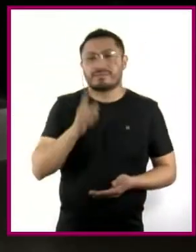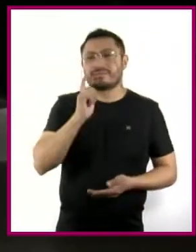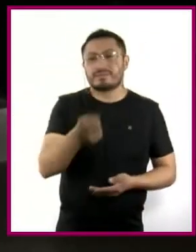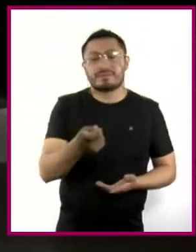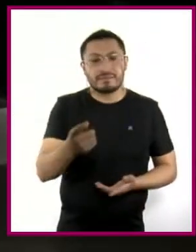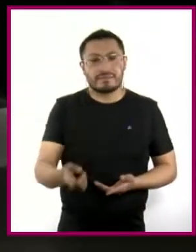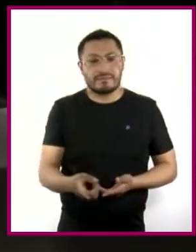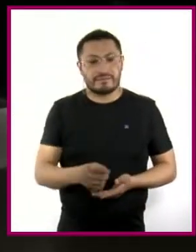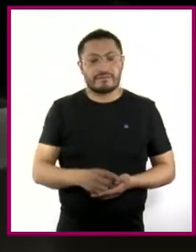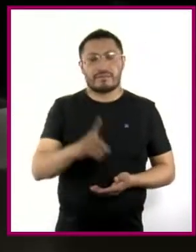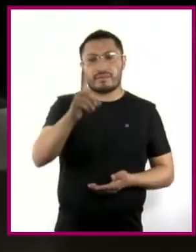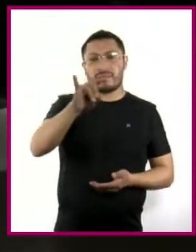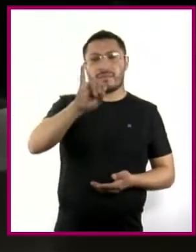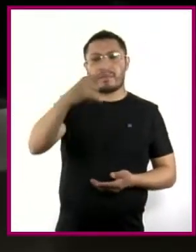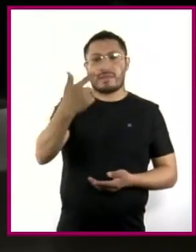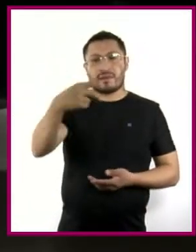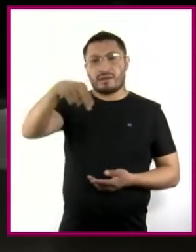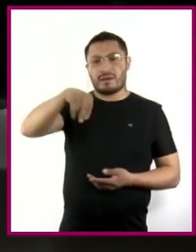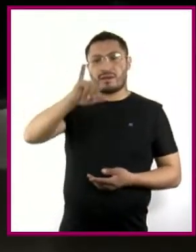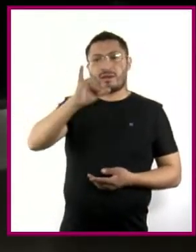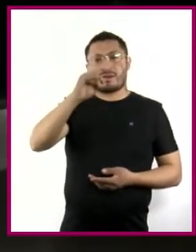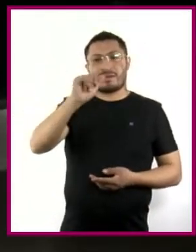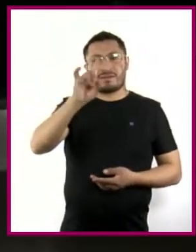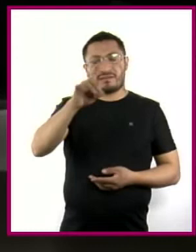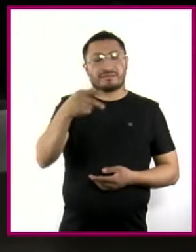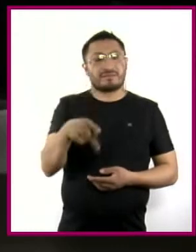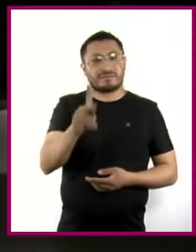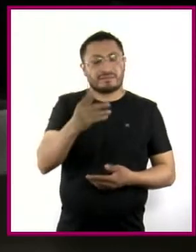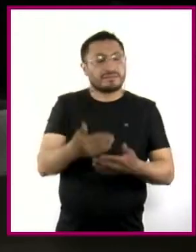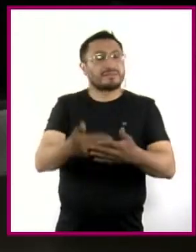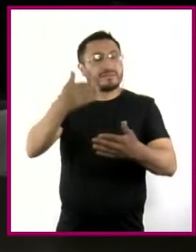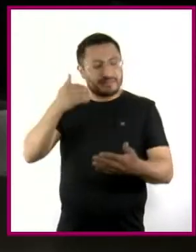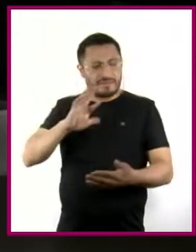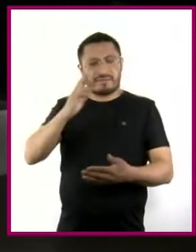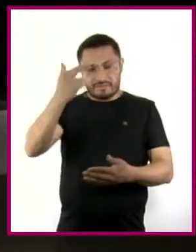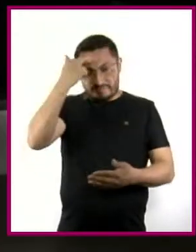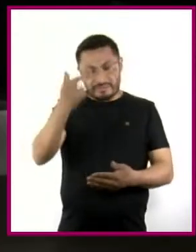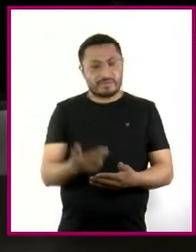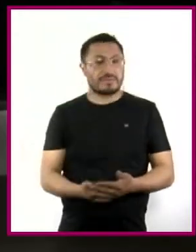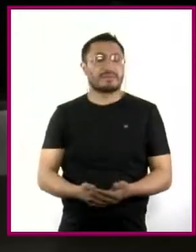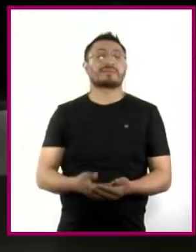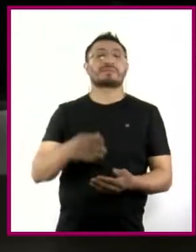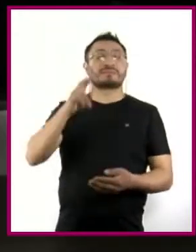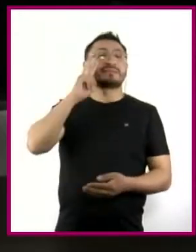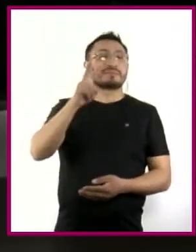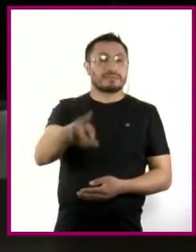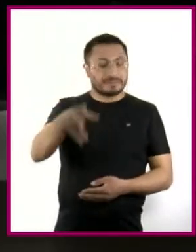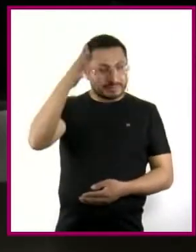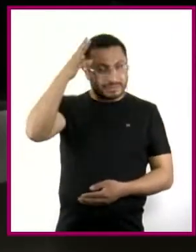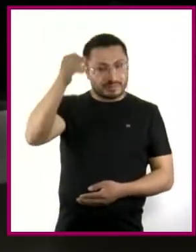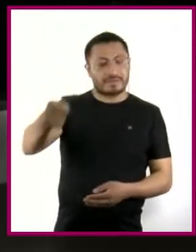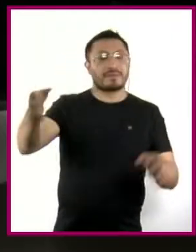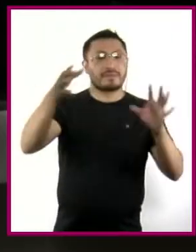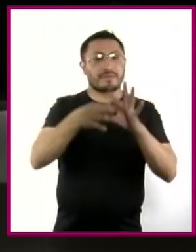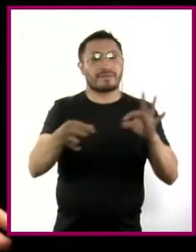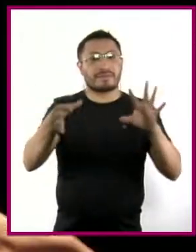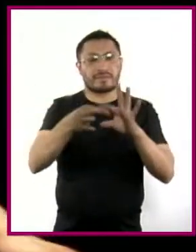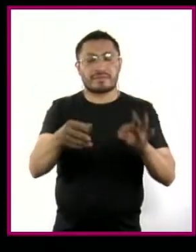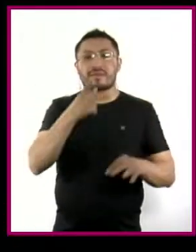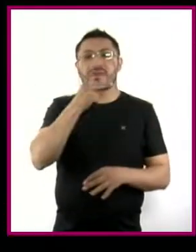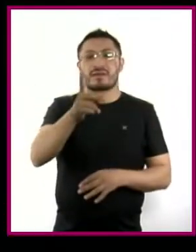la dignidad. Pero antes de ver cómo lo abordaron Luna y Emiliano, veamos cuál es la definición de la palabra